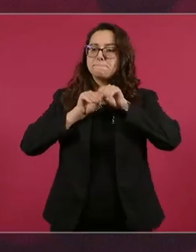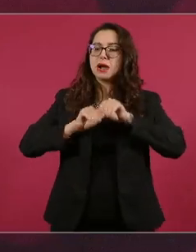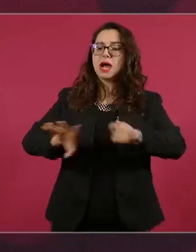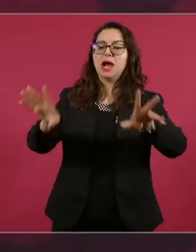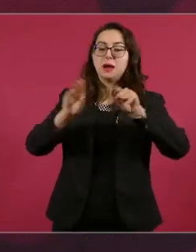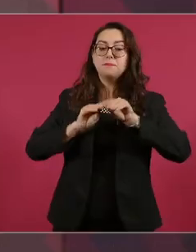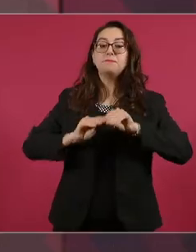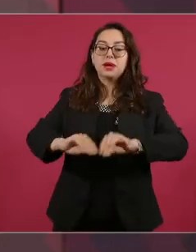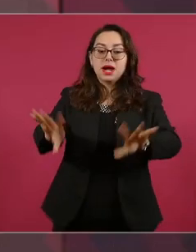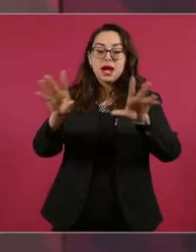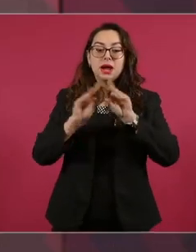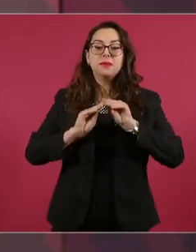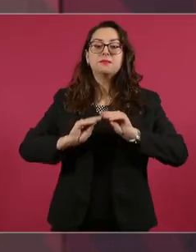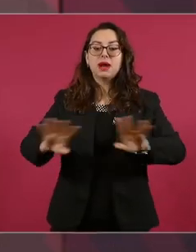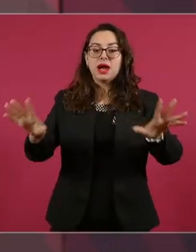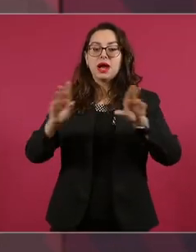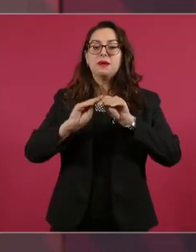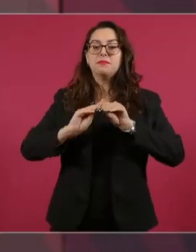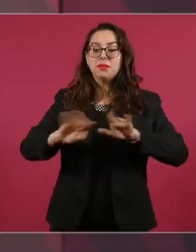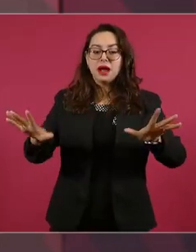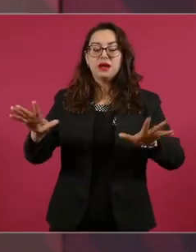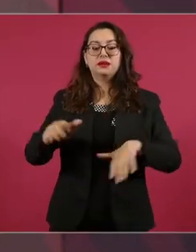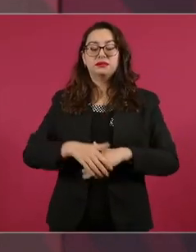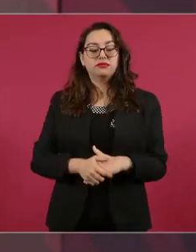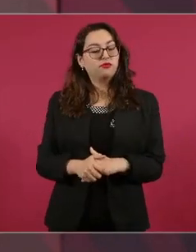de falsedades, de calumnias.